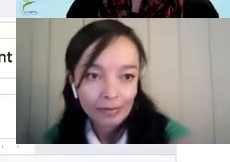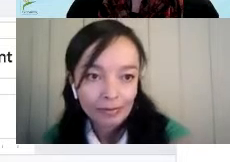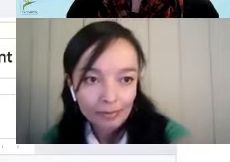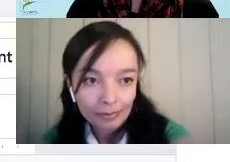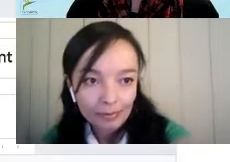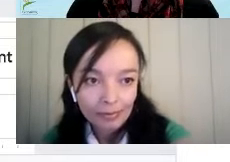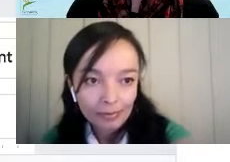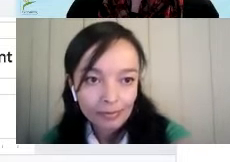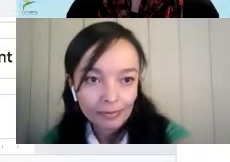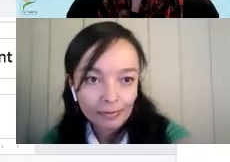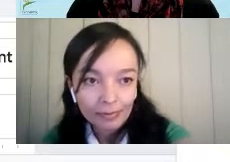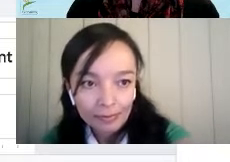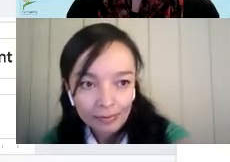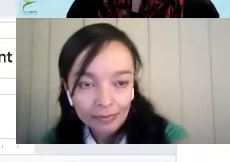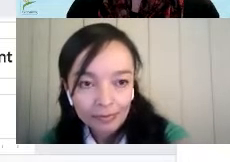Ok.